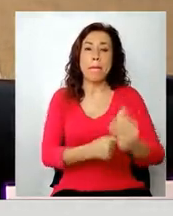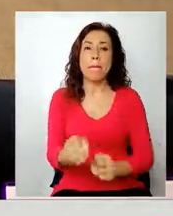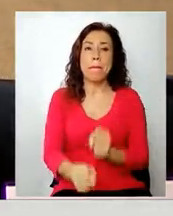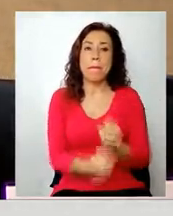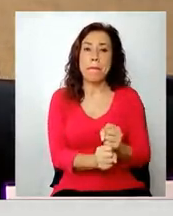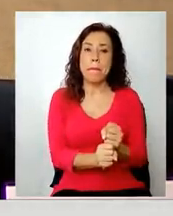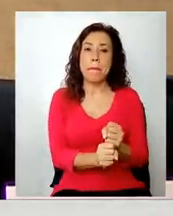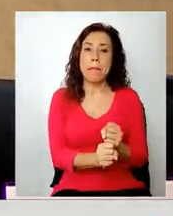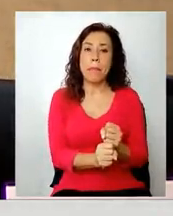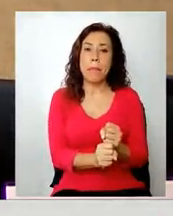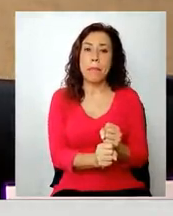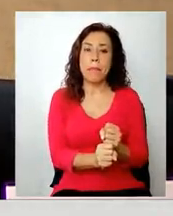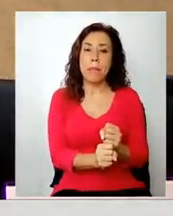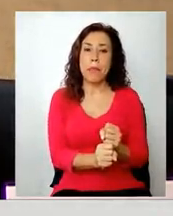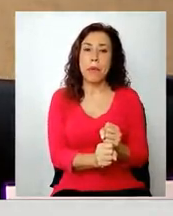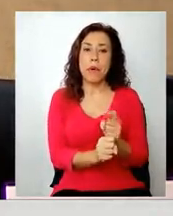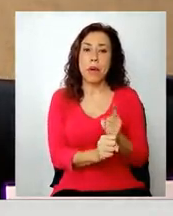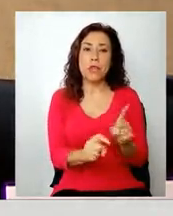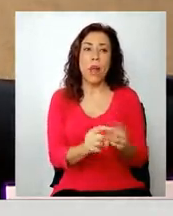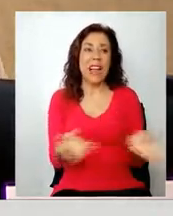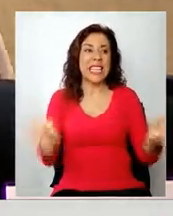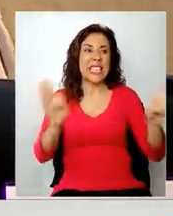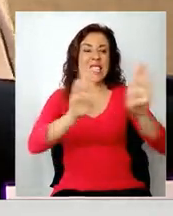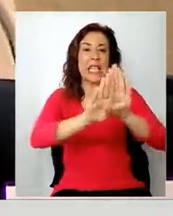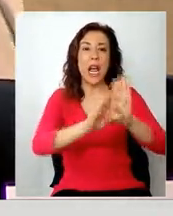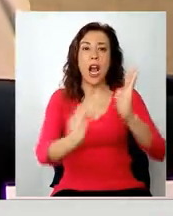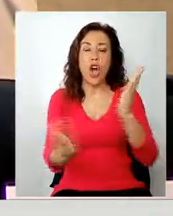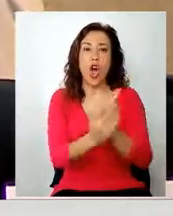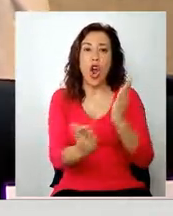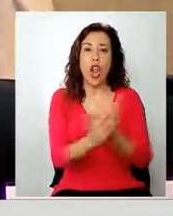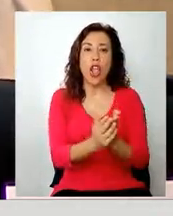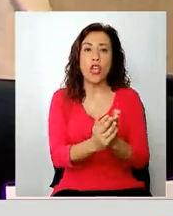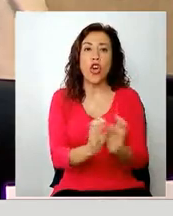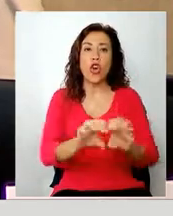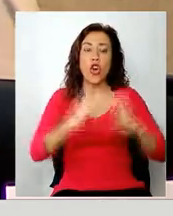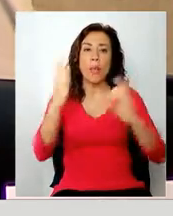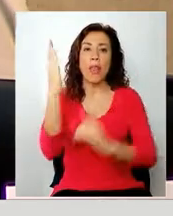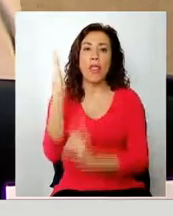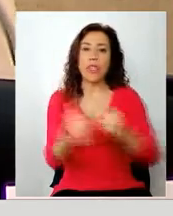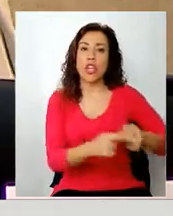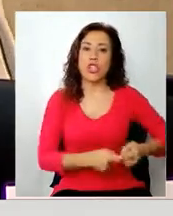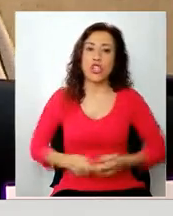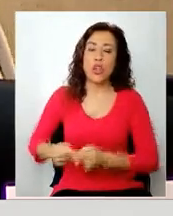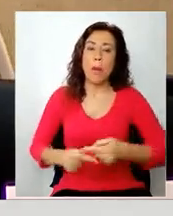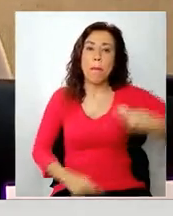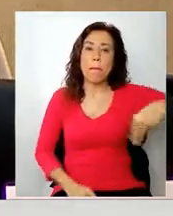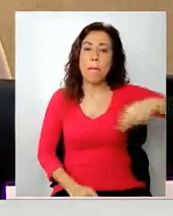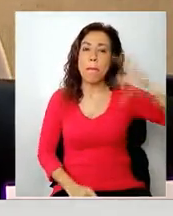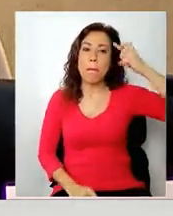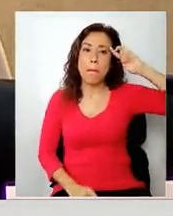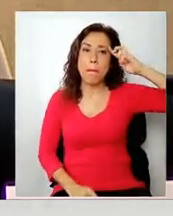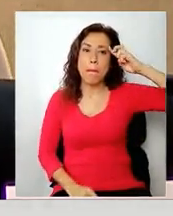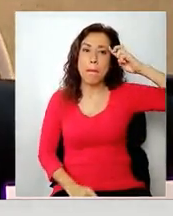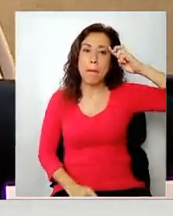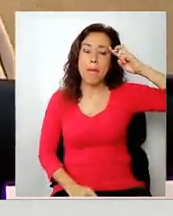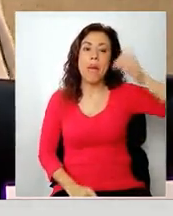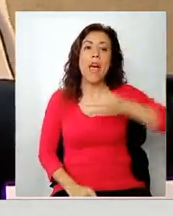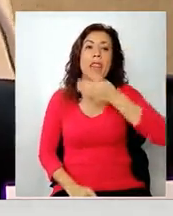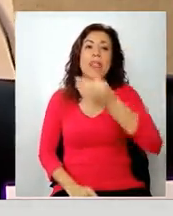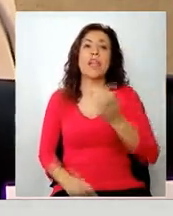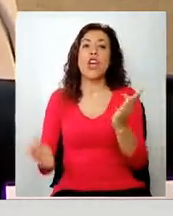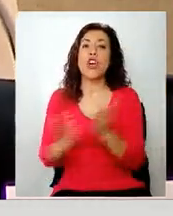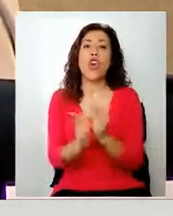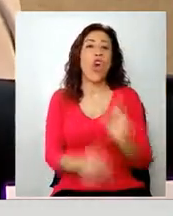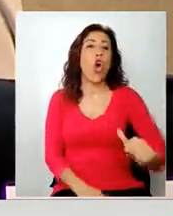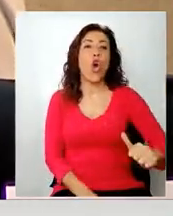es en los hechos un cierre del colegio la corporación de desarrollo social de la municipalidad de Providencia argumenta que el colegio no cumple con las